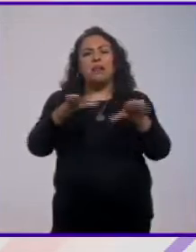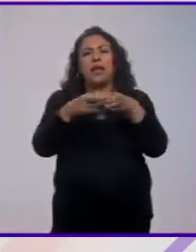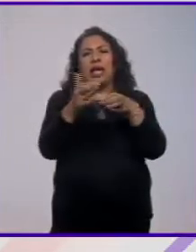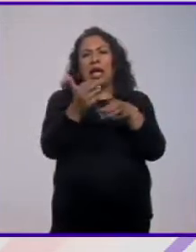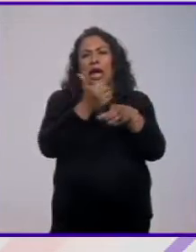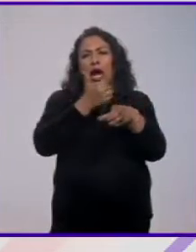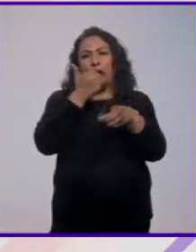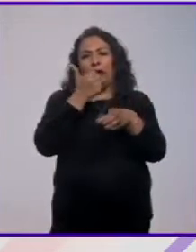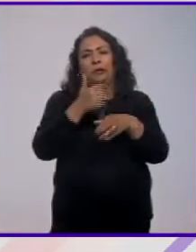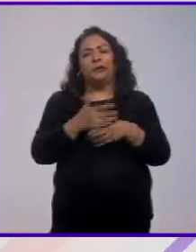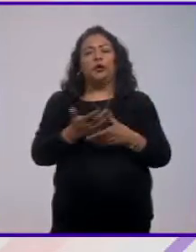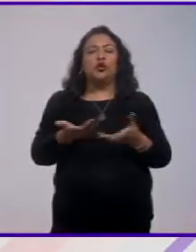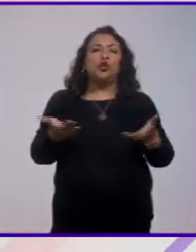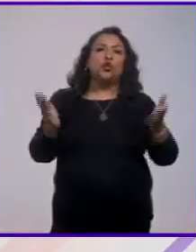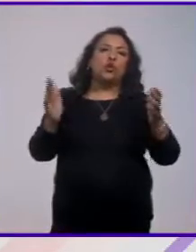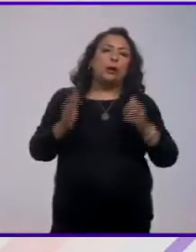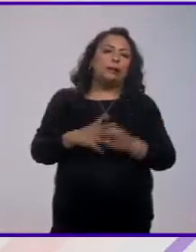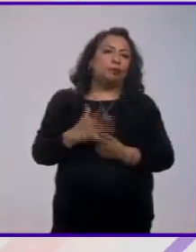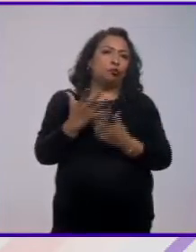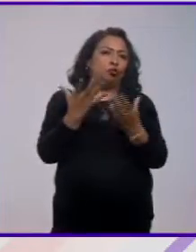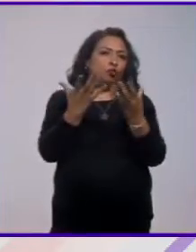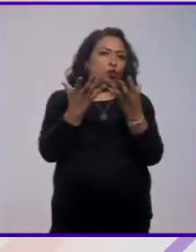Ay, hay muchas, porque mira,